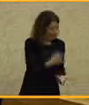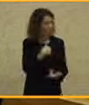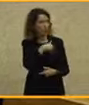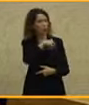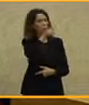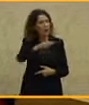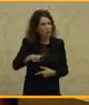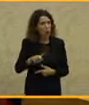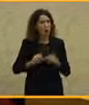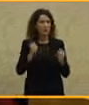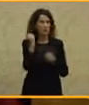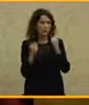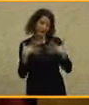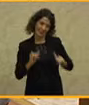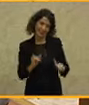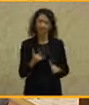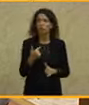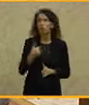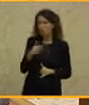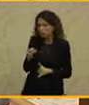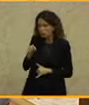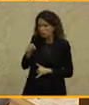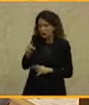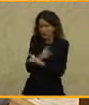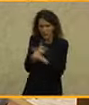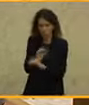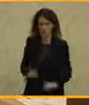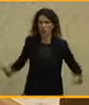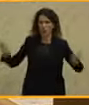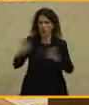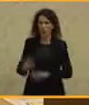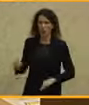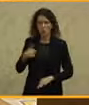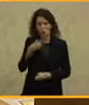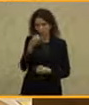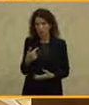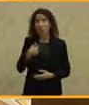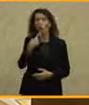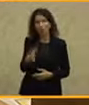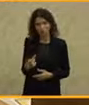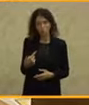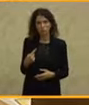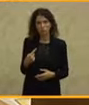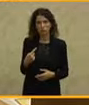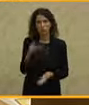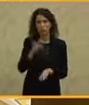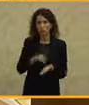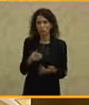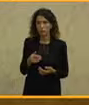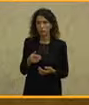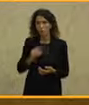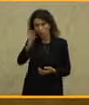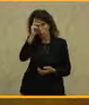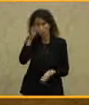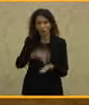nadie pierda la calma, ¿sí? A ver, que yo no estoy nervioso ni nada de eso, ¿vale? A ver, yo lo que digo es que